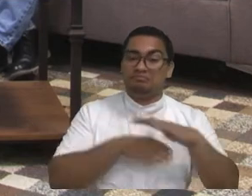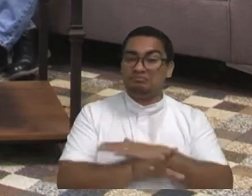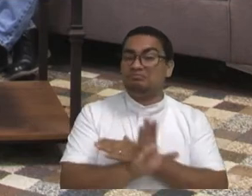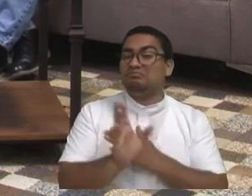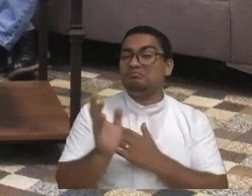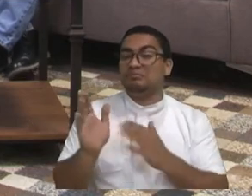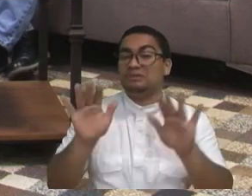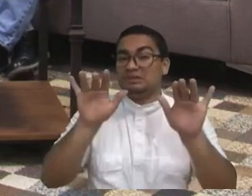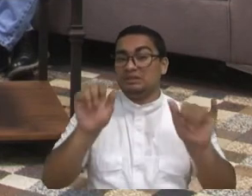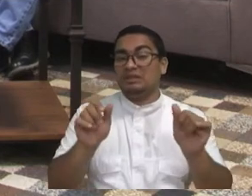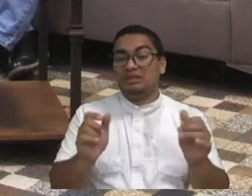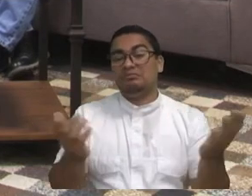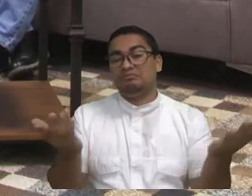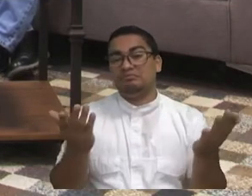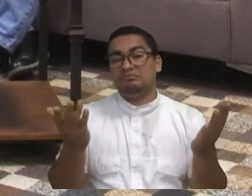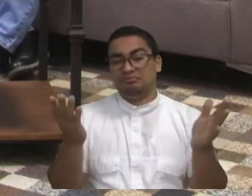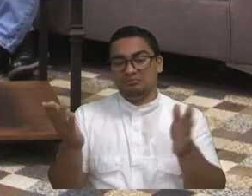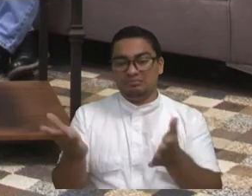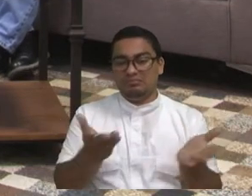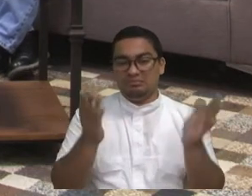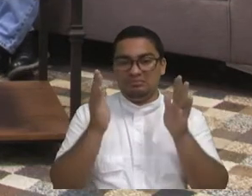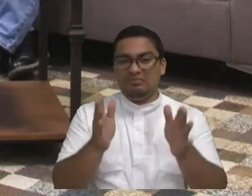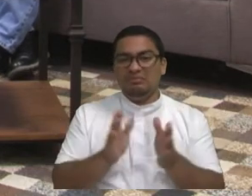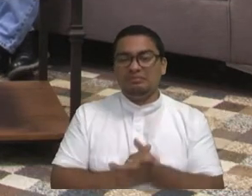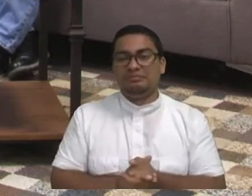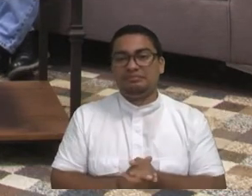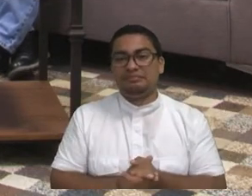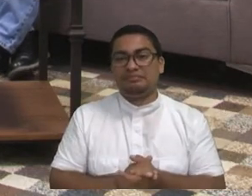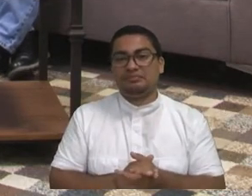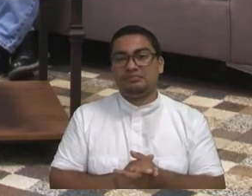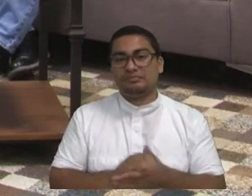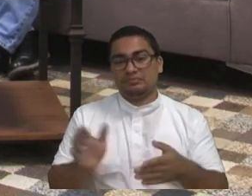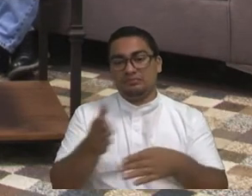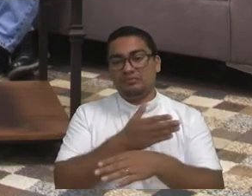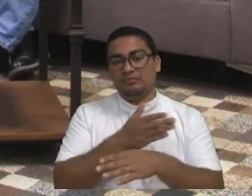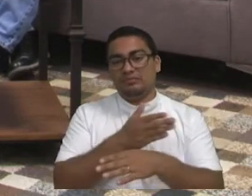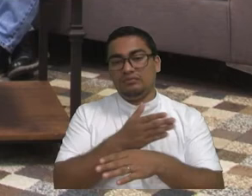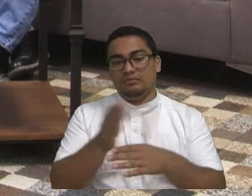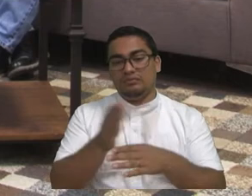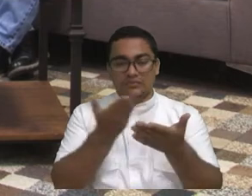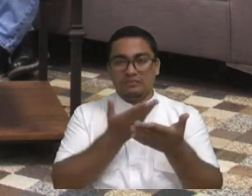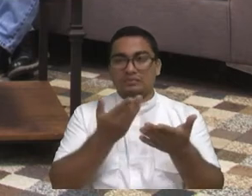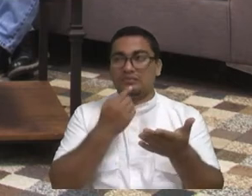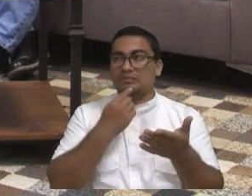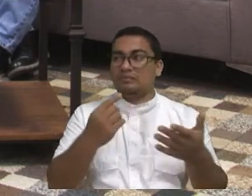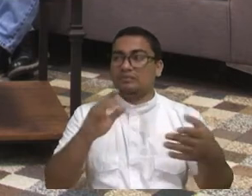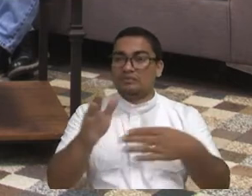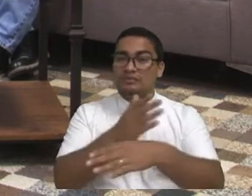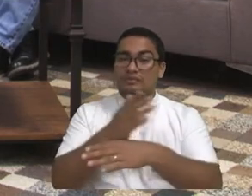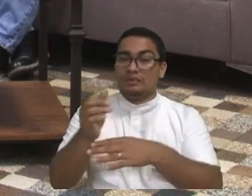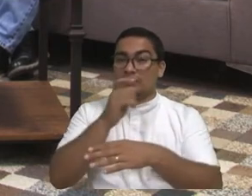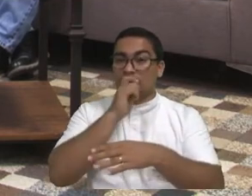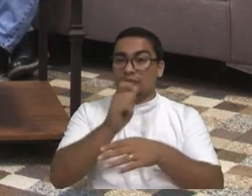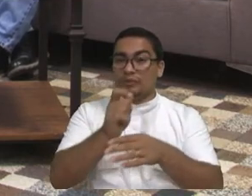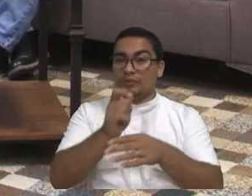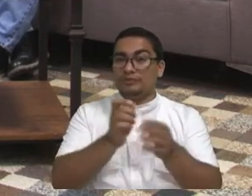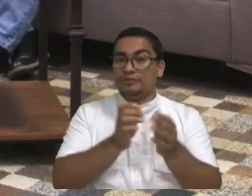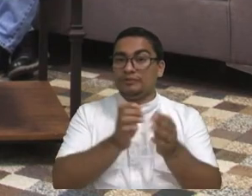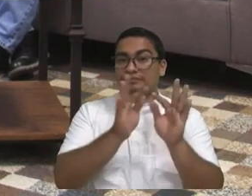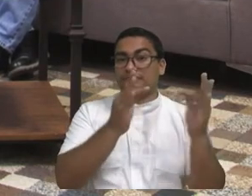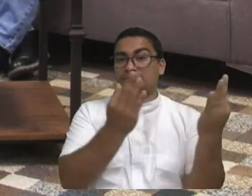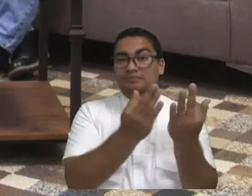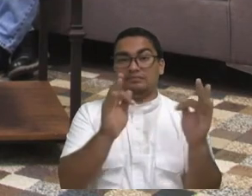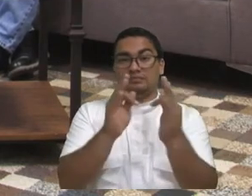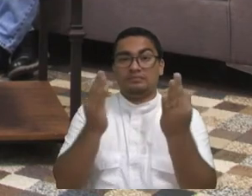una vez que estén dentro se hace como tenemos modalidades de estudios tenemos hemos creado esa diversidad de opciones para que las familias informe